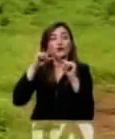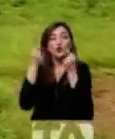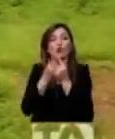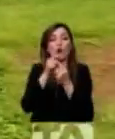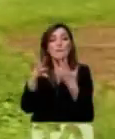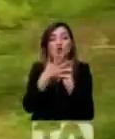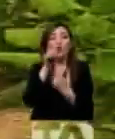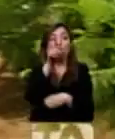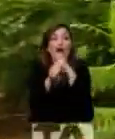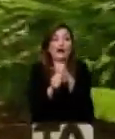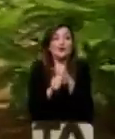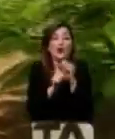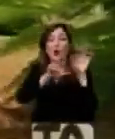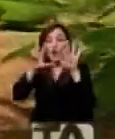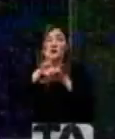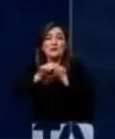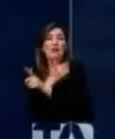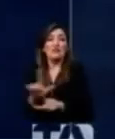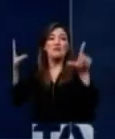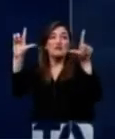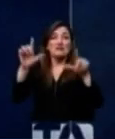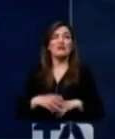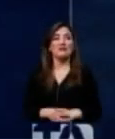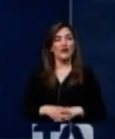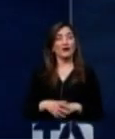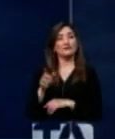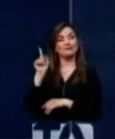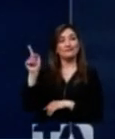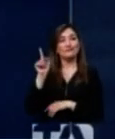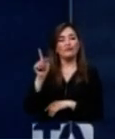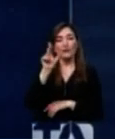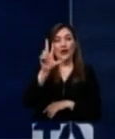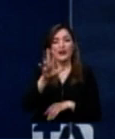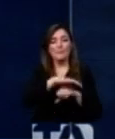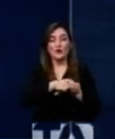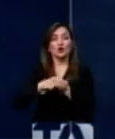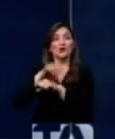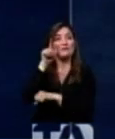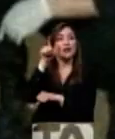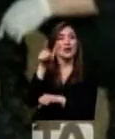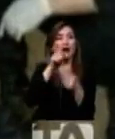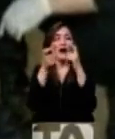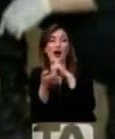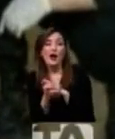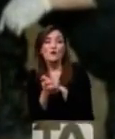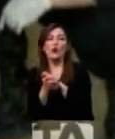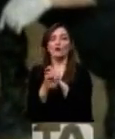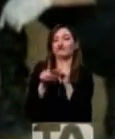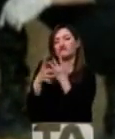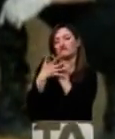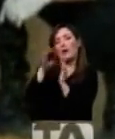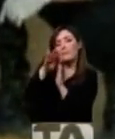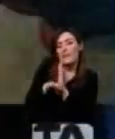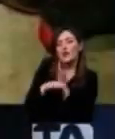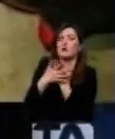banda él junto a otros ocho detenidos está en libertad operativa impacto 43 se tienen a tres personas la fiscal cambia el delito por uno más leve e intenta